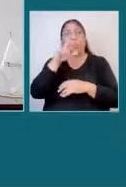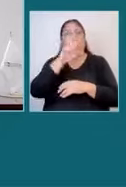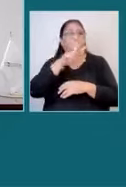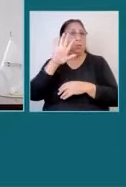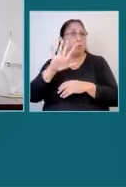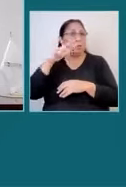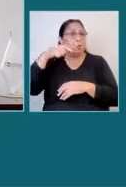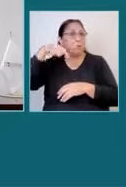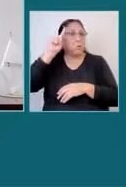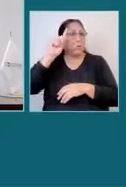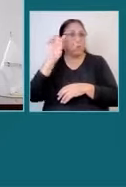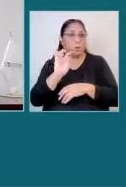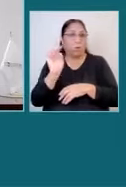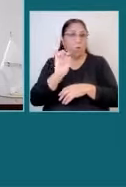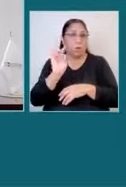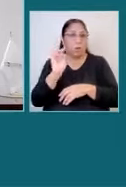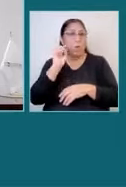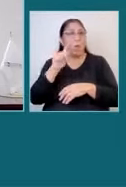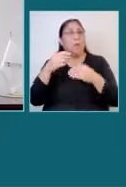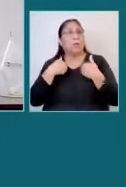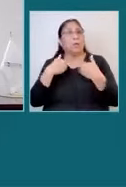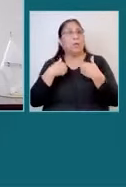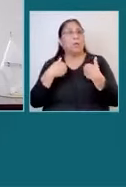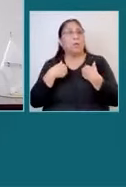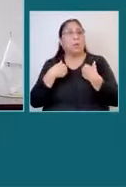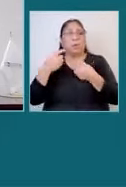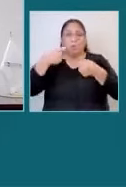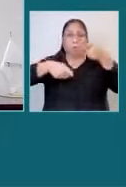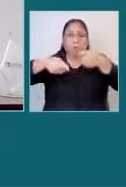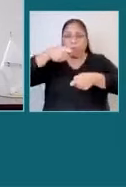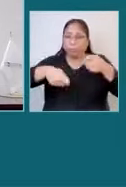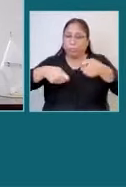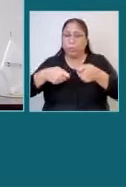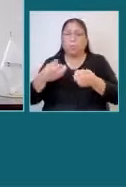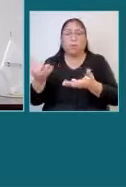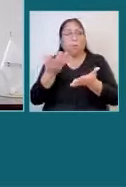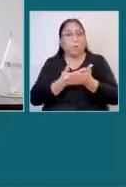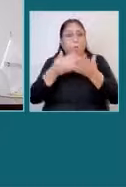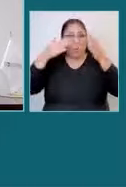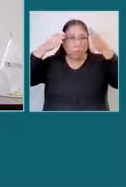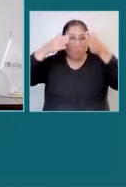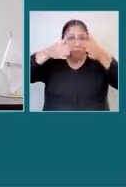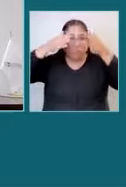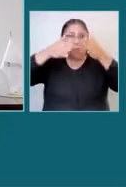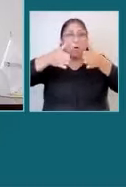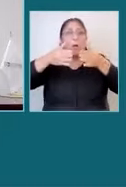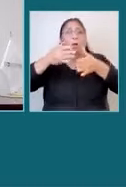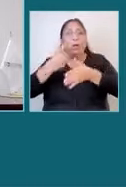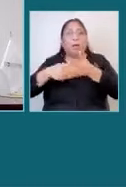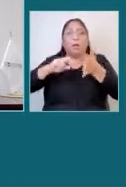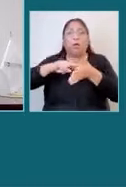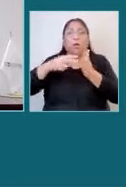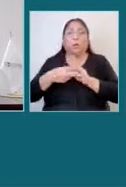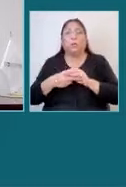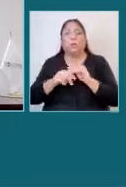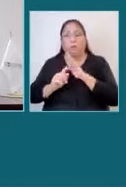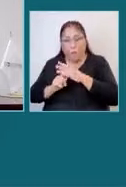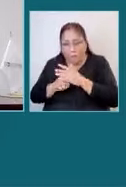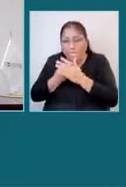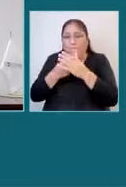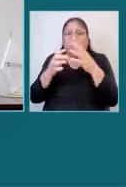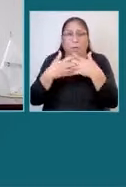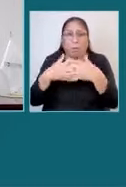millones de dólares, y tienen una tesis de inversión que está muy enfocada en lo que es serie de semilla en